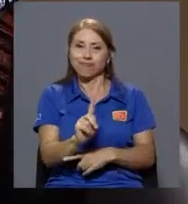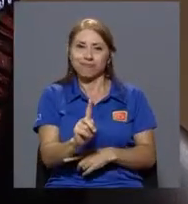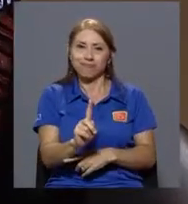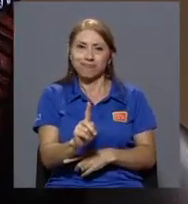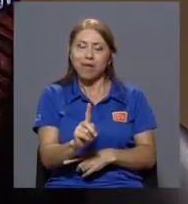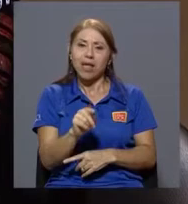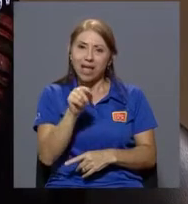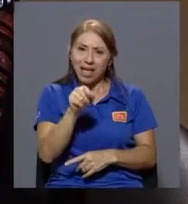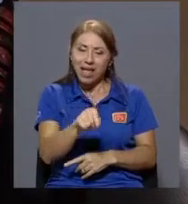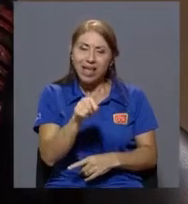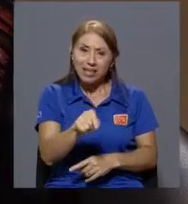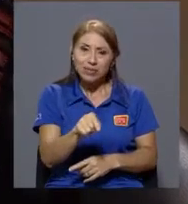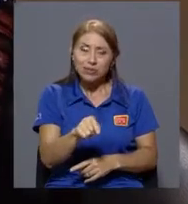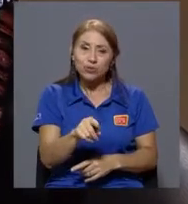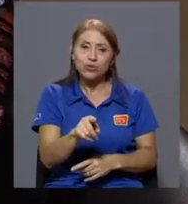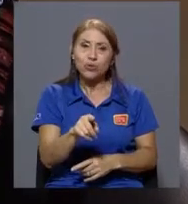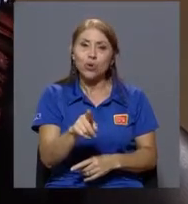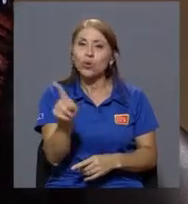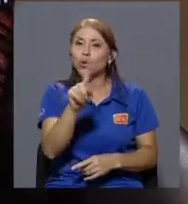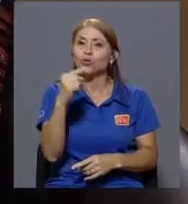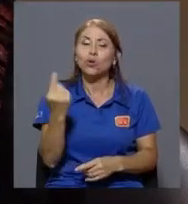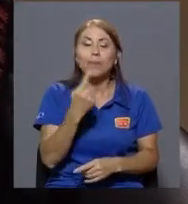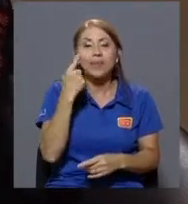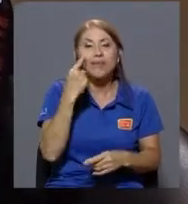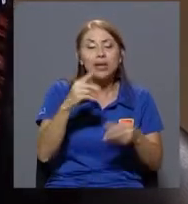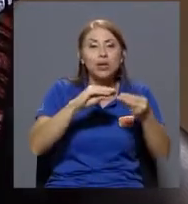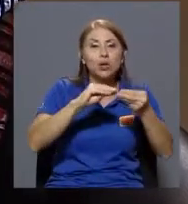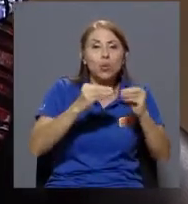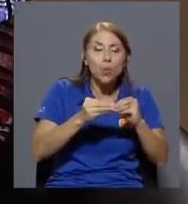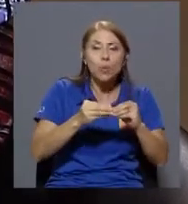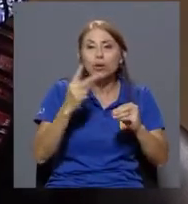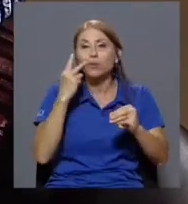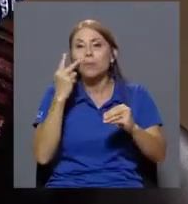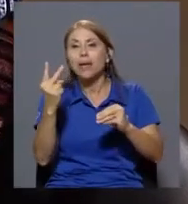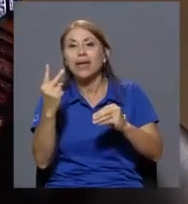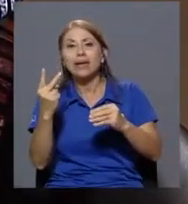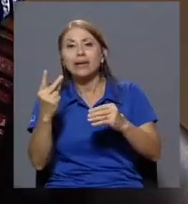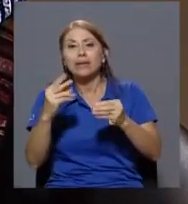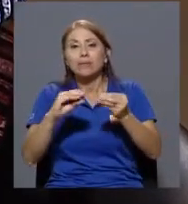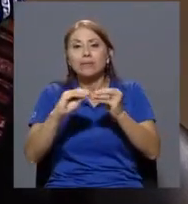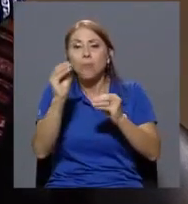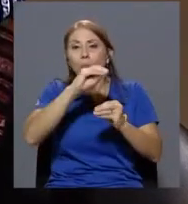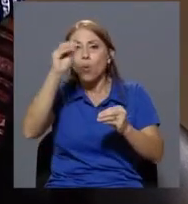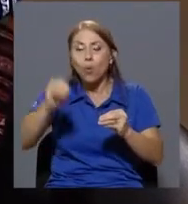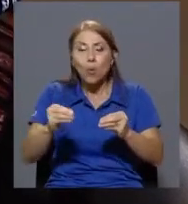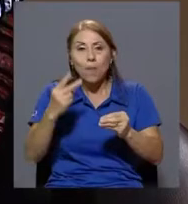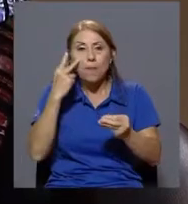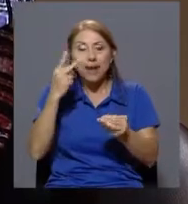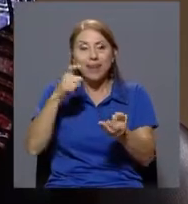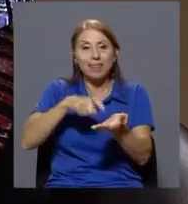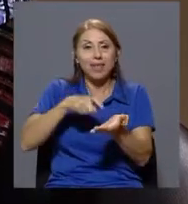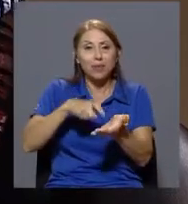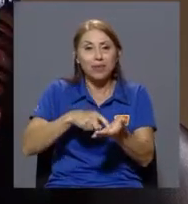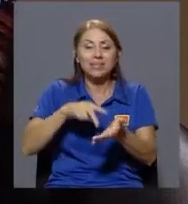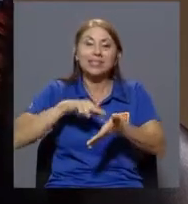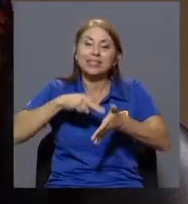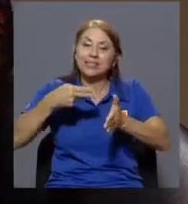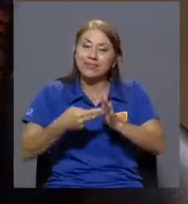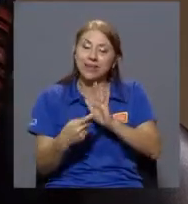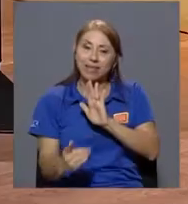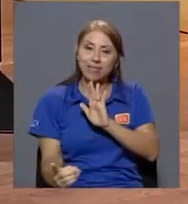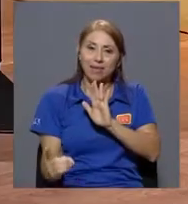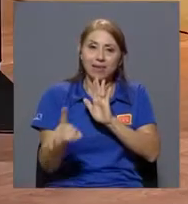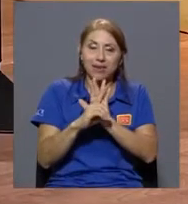trata, más allá de números, de cifras, de deuda, se trata del derecho y la